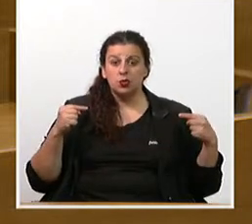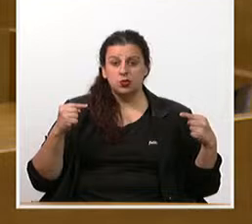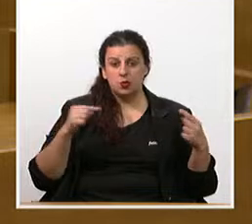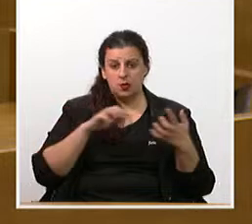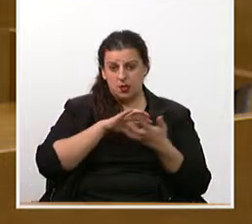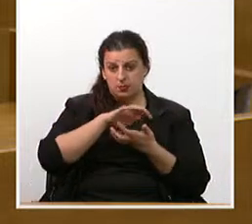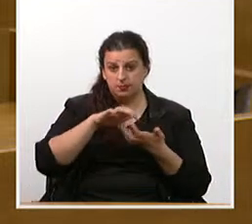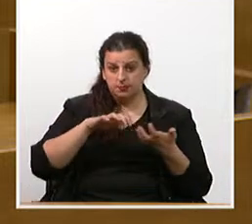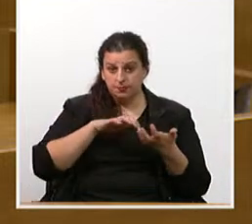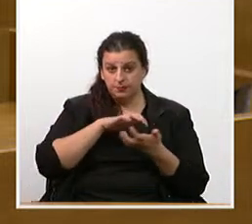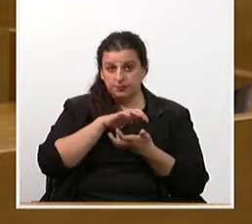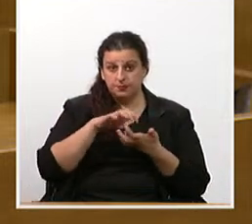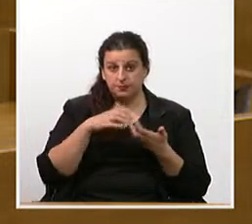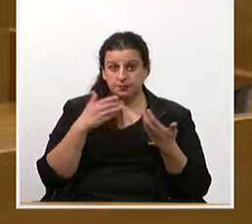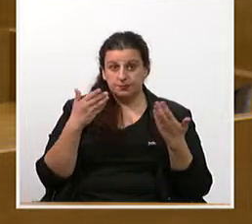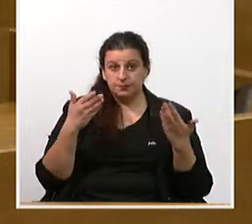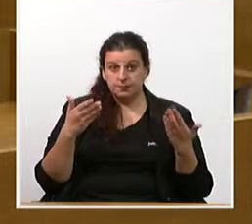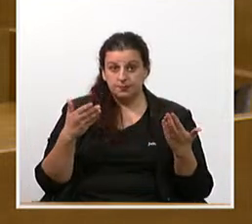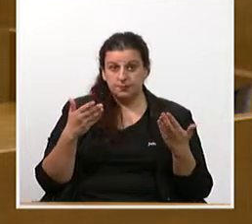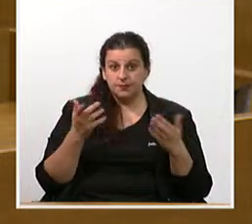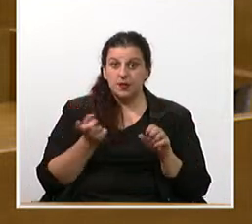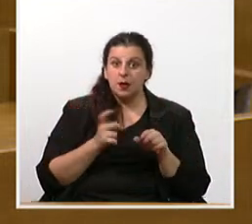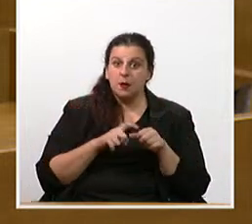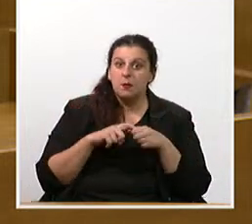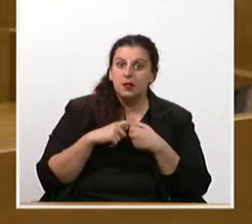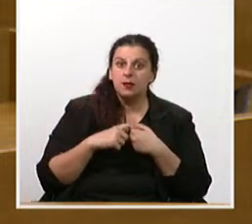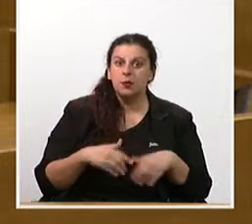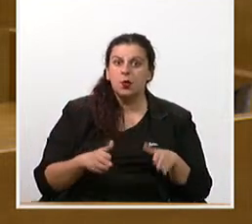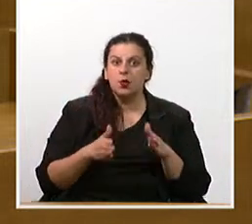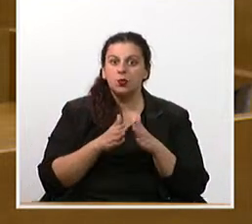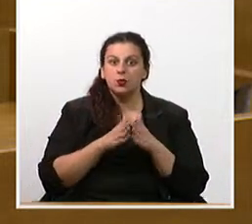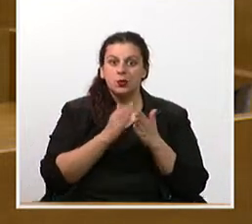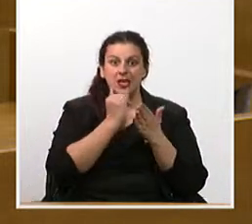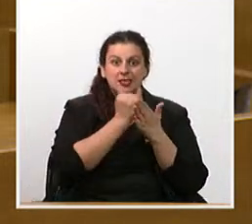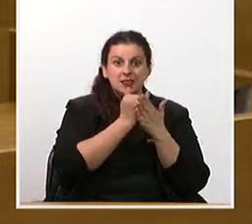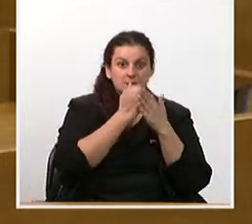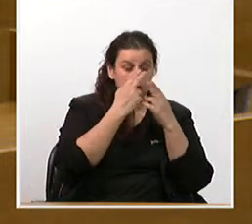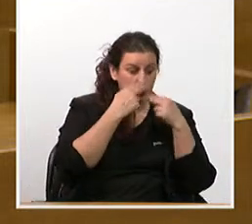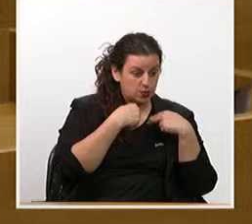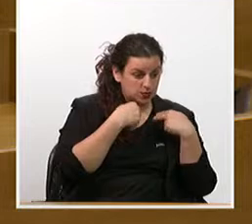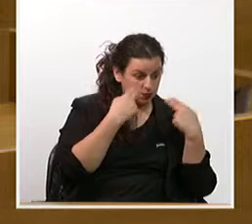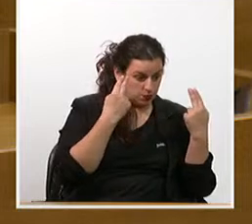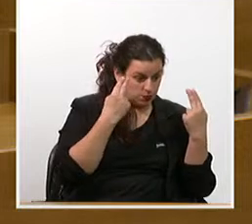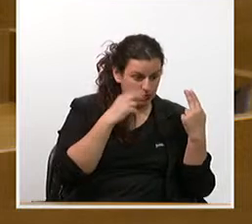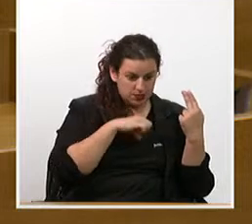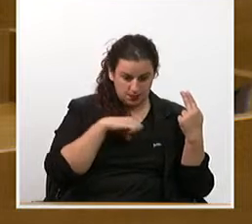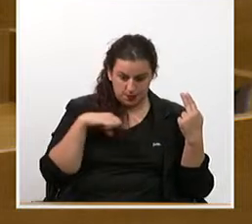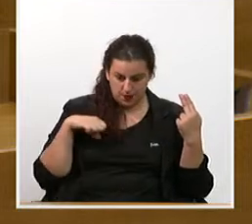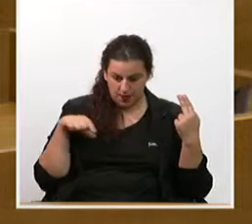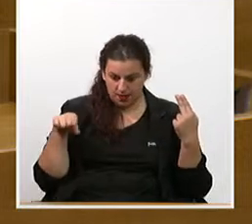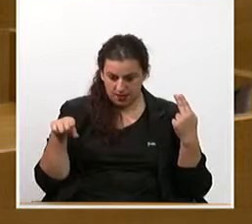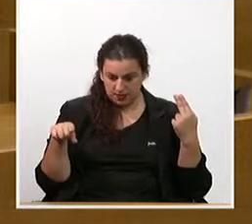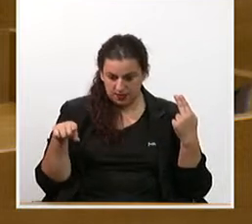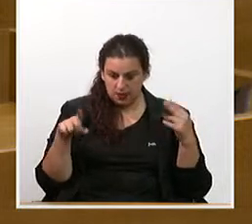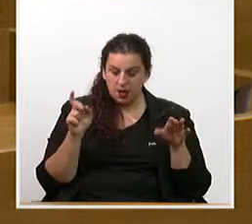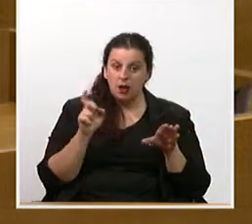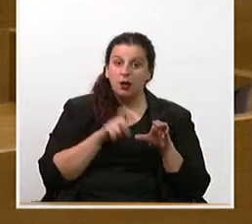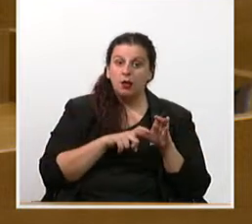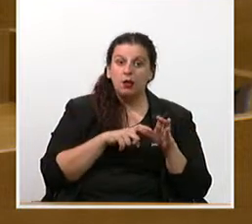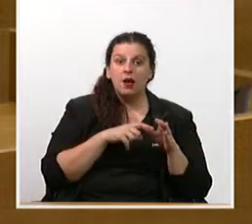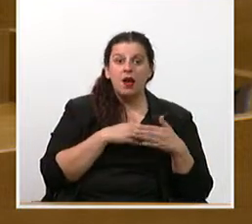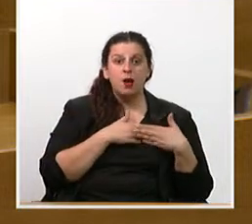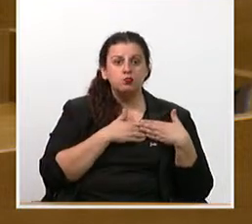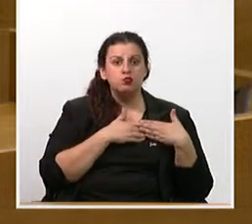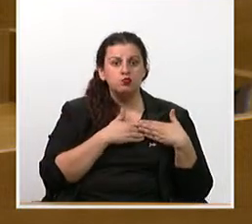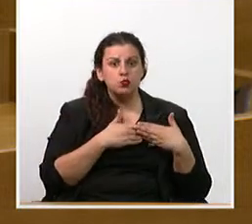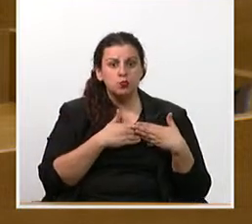catastróficas se basa en la participación conjunta de instituciones públicas y privadas en la participación voluntaria tanto